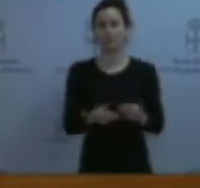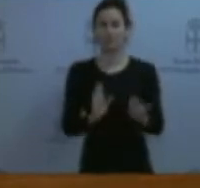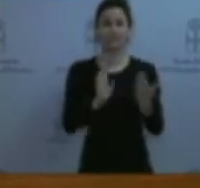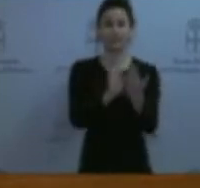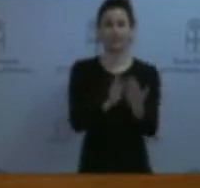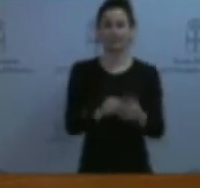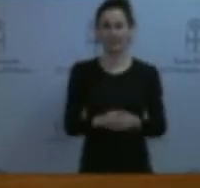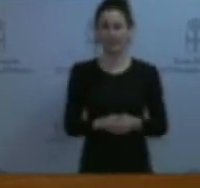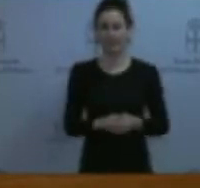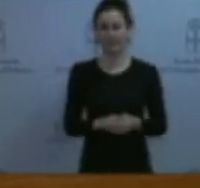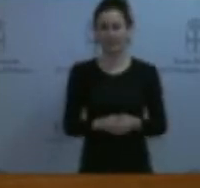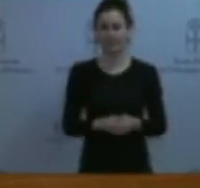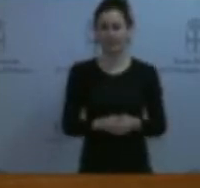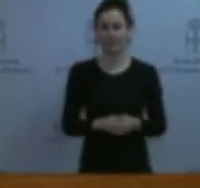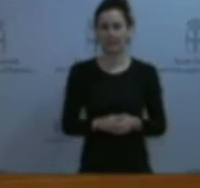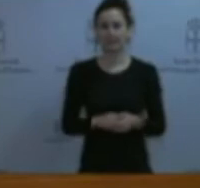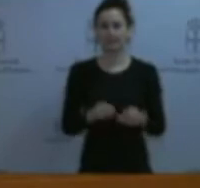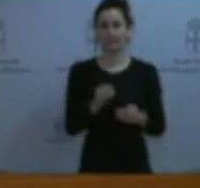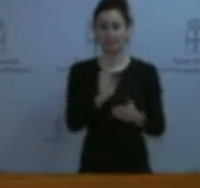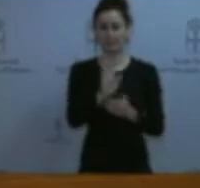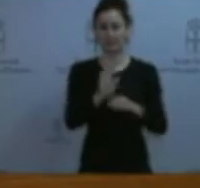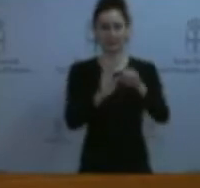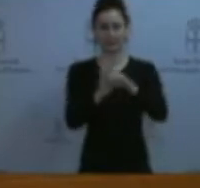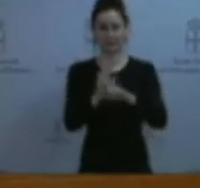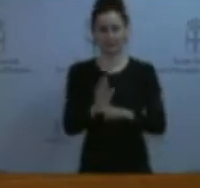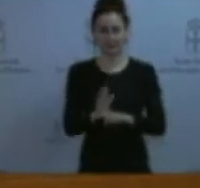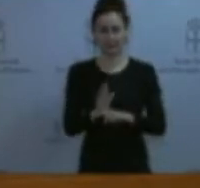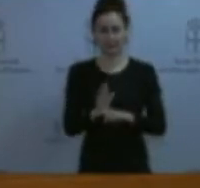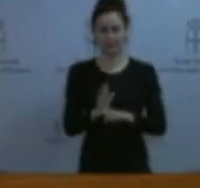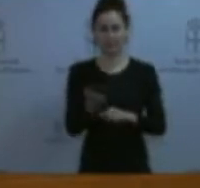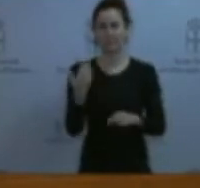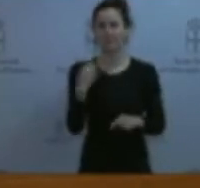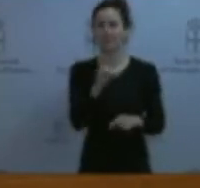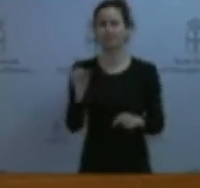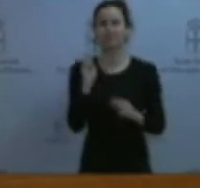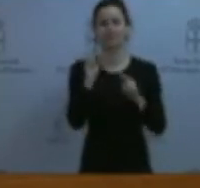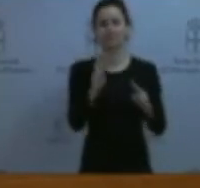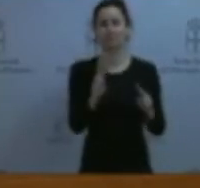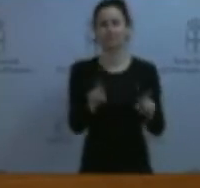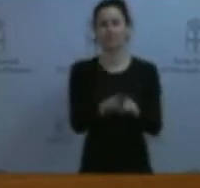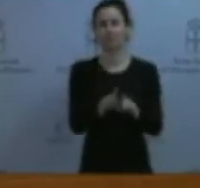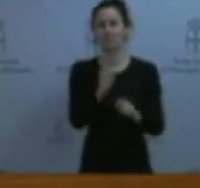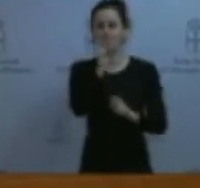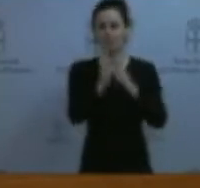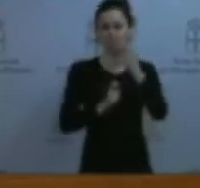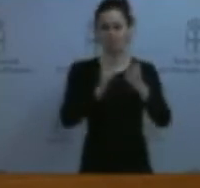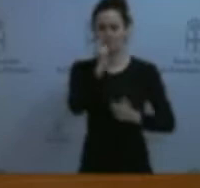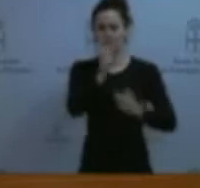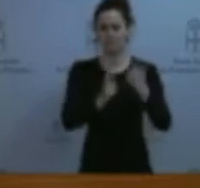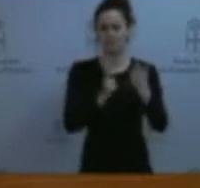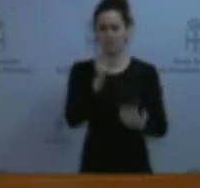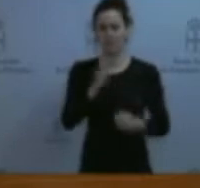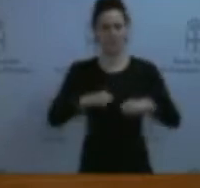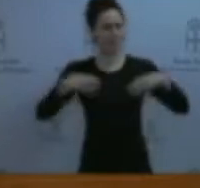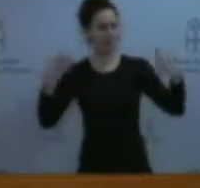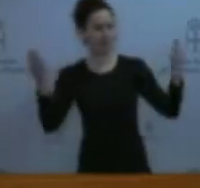Frente a estas propuestas, la semana pasada nos encontrábamos con descalificaciones de la consejera, que si no hacía magia,